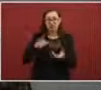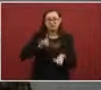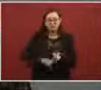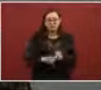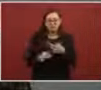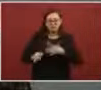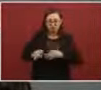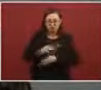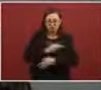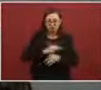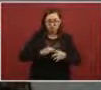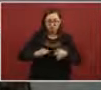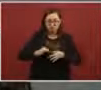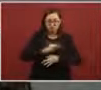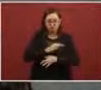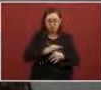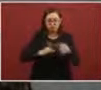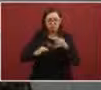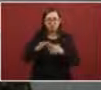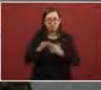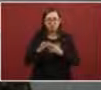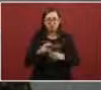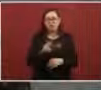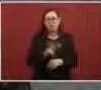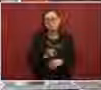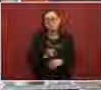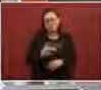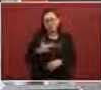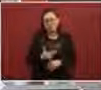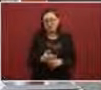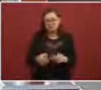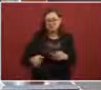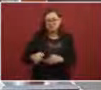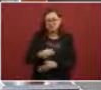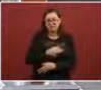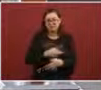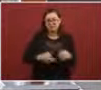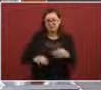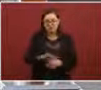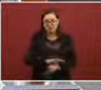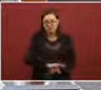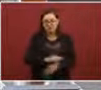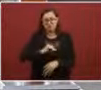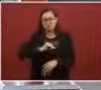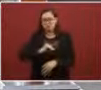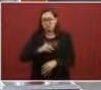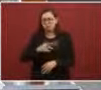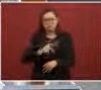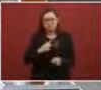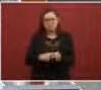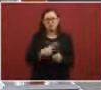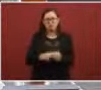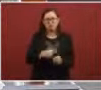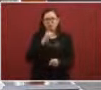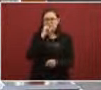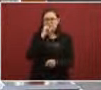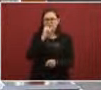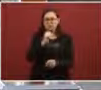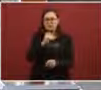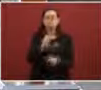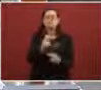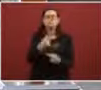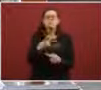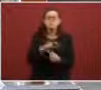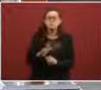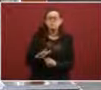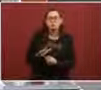inmunes, disculpen el elemento técnico, pero es necesario, tienen un nivel de evidencia, esto